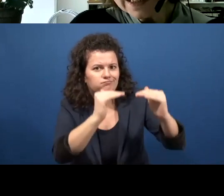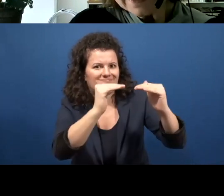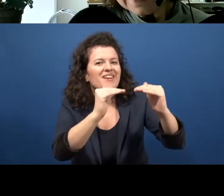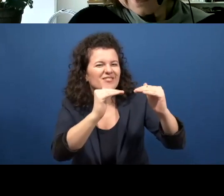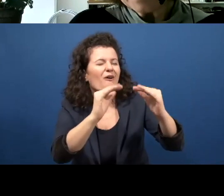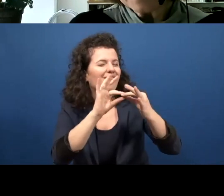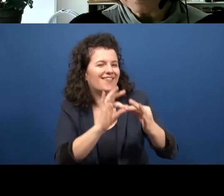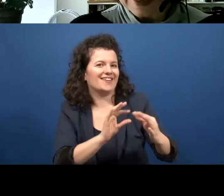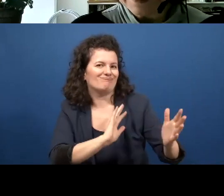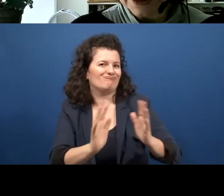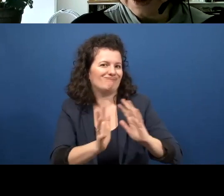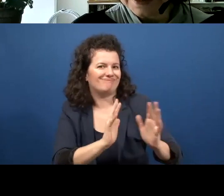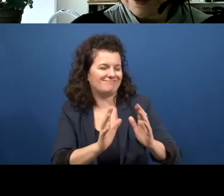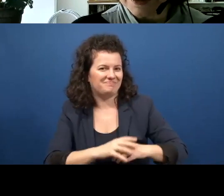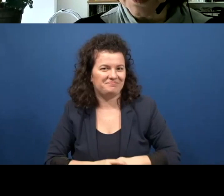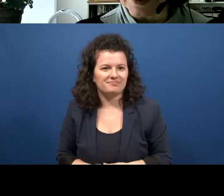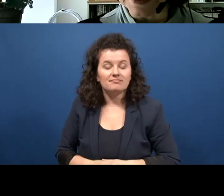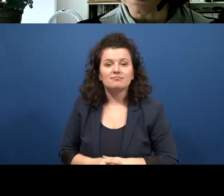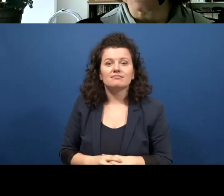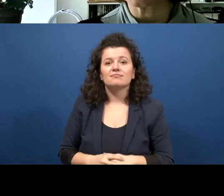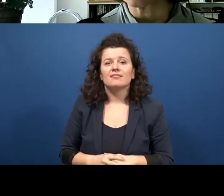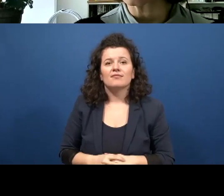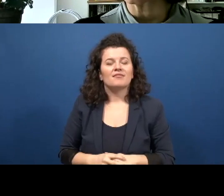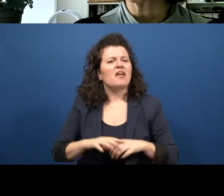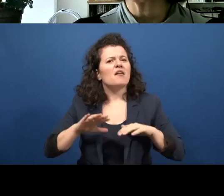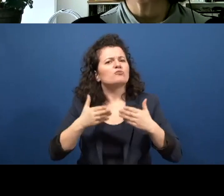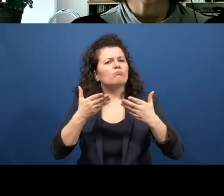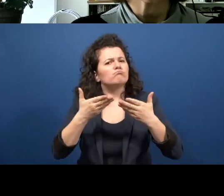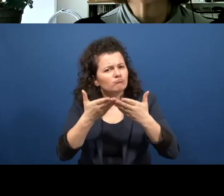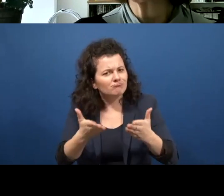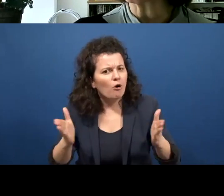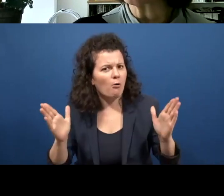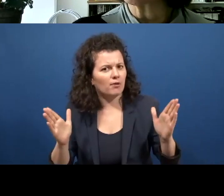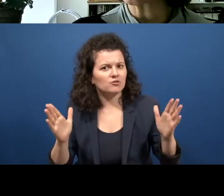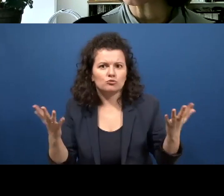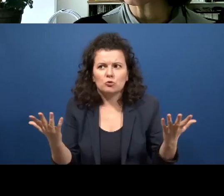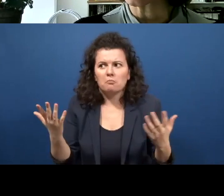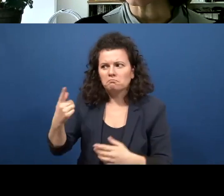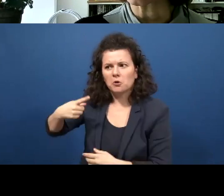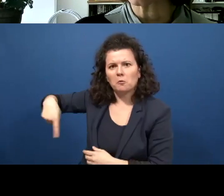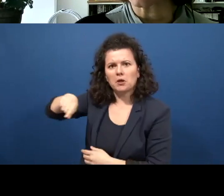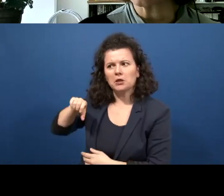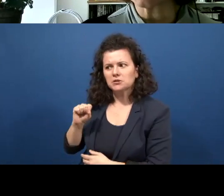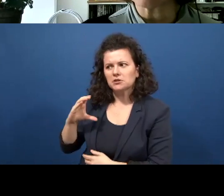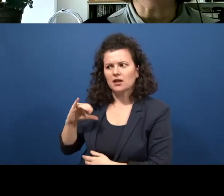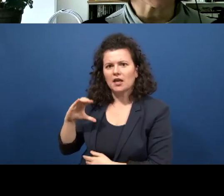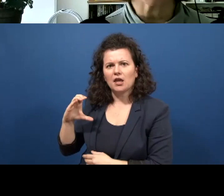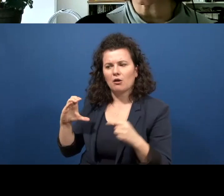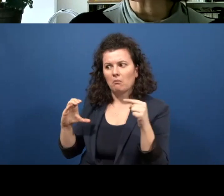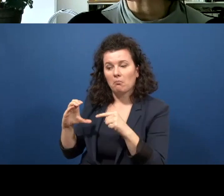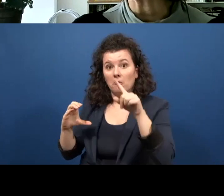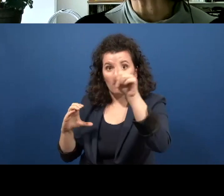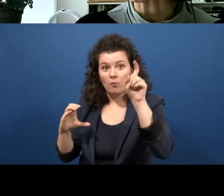de estudio para interpretación de lengua de signos. Debo comenzar por explicar quiénes somos y qué es lo que